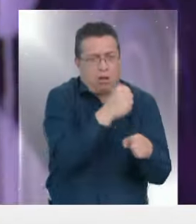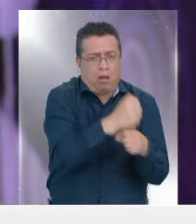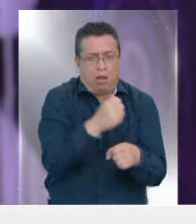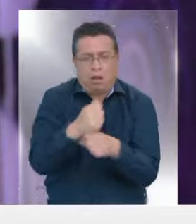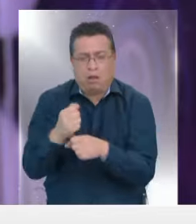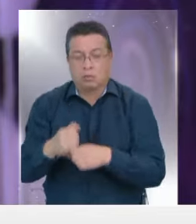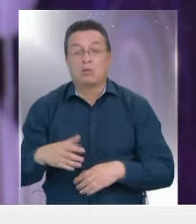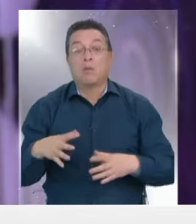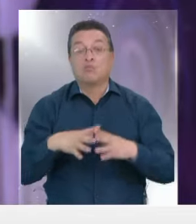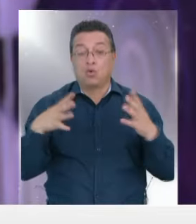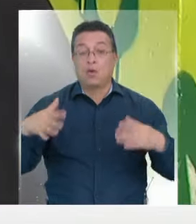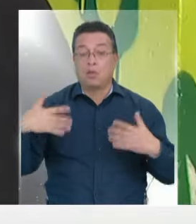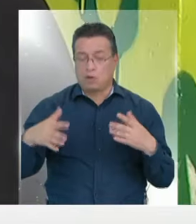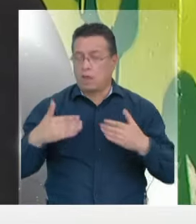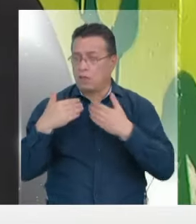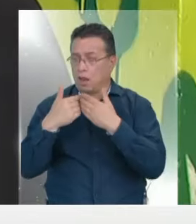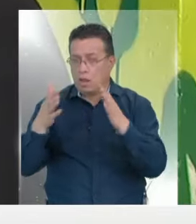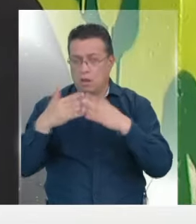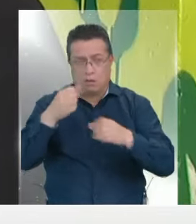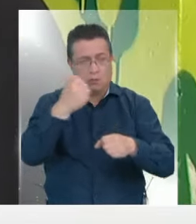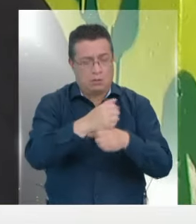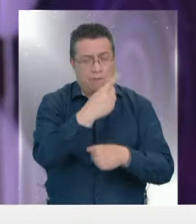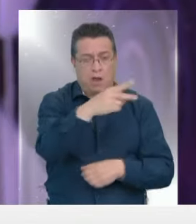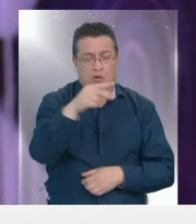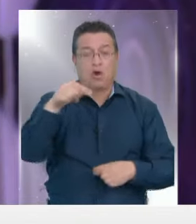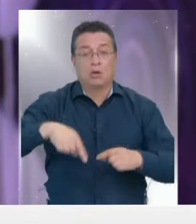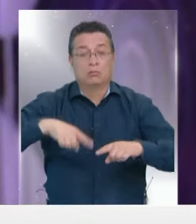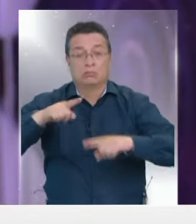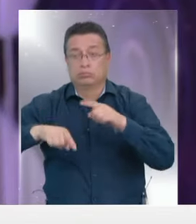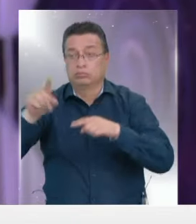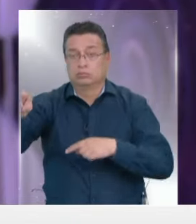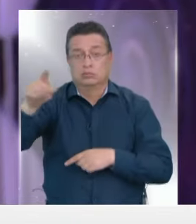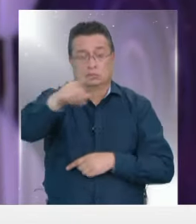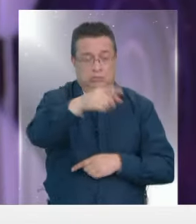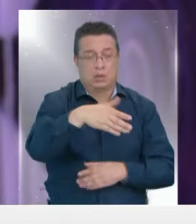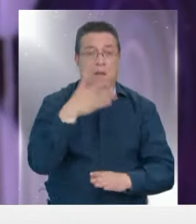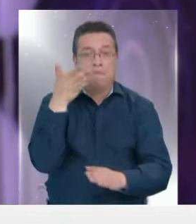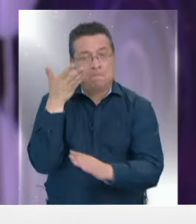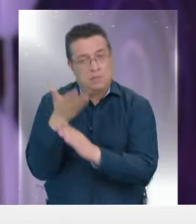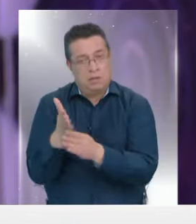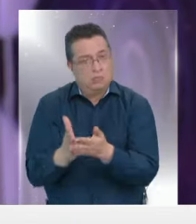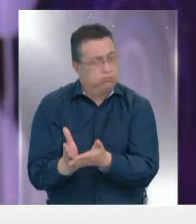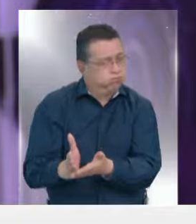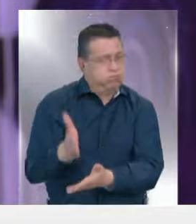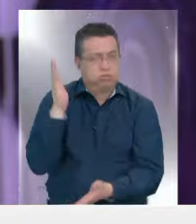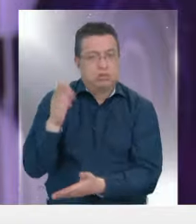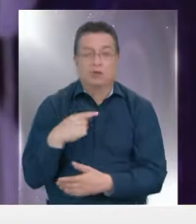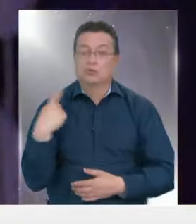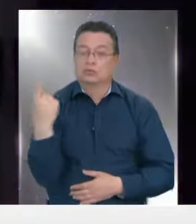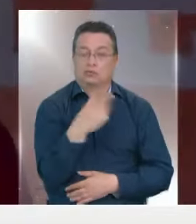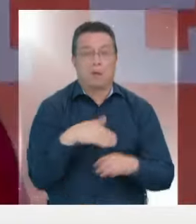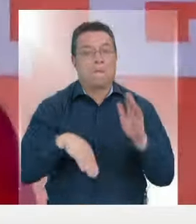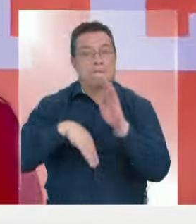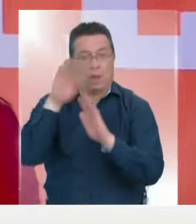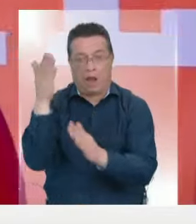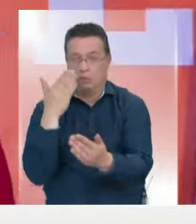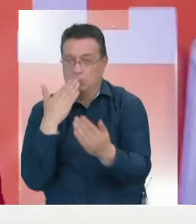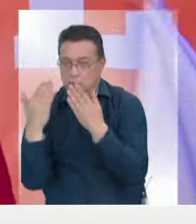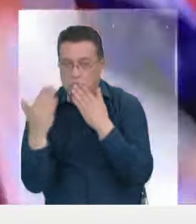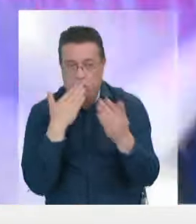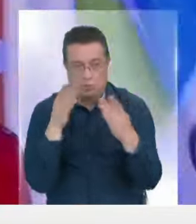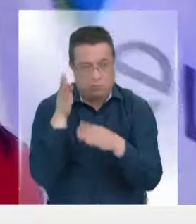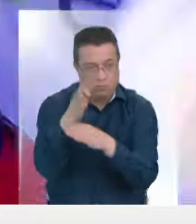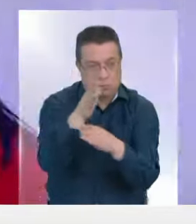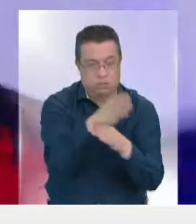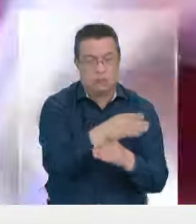súper importante la libertad de acción. Hoy día los territorios nos exigen que podamos, cierto, tener mayor diálogo. Pero el broche